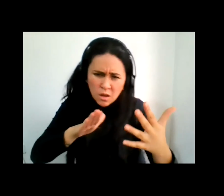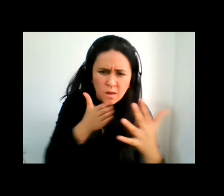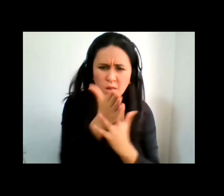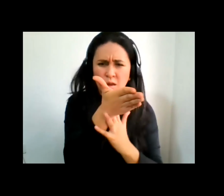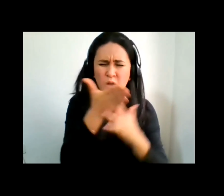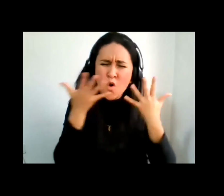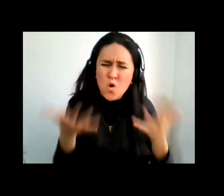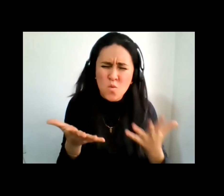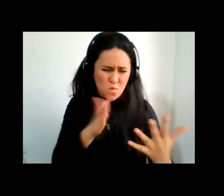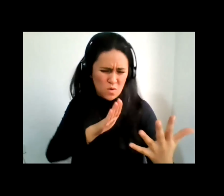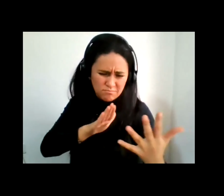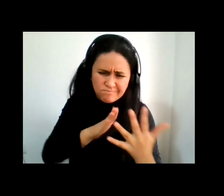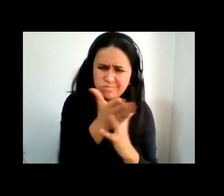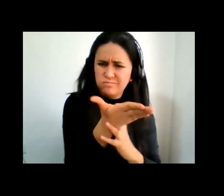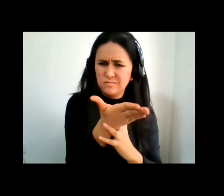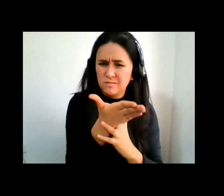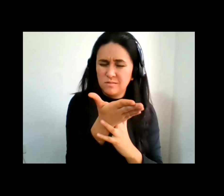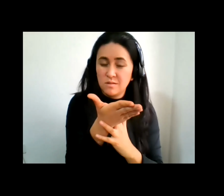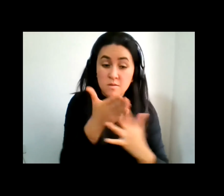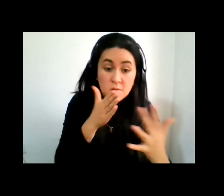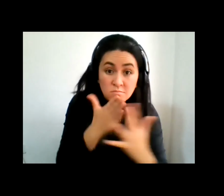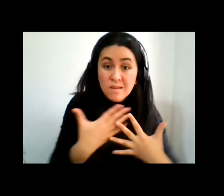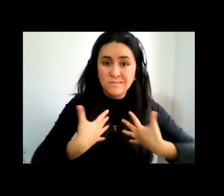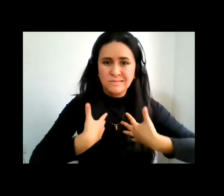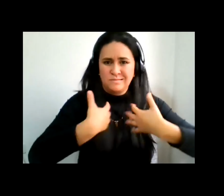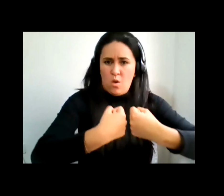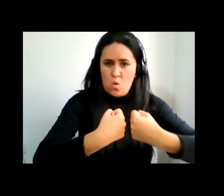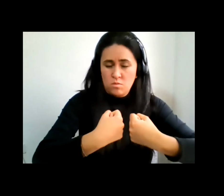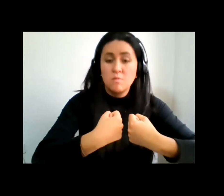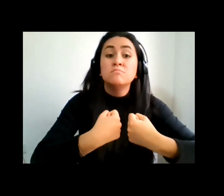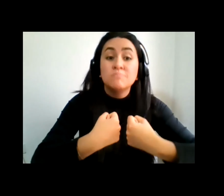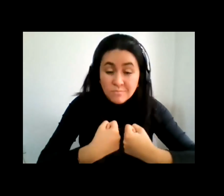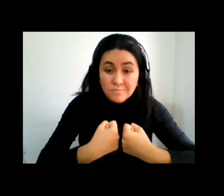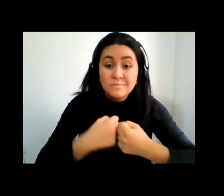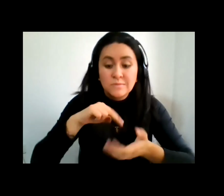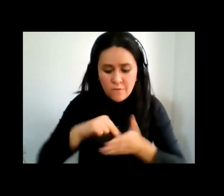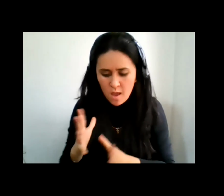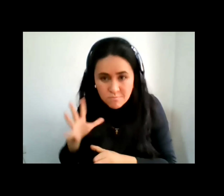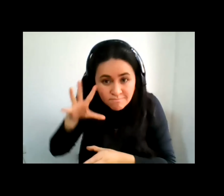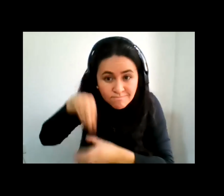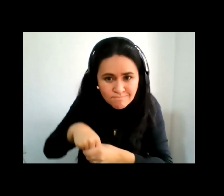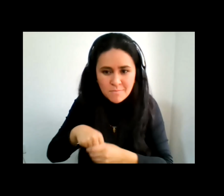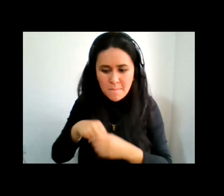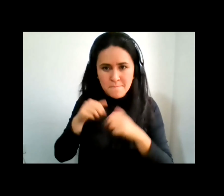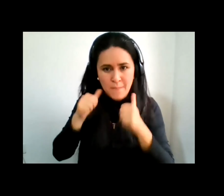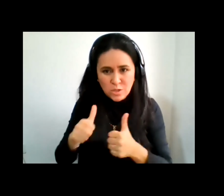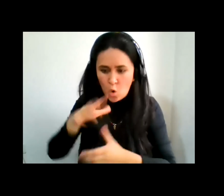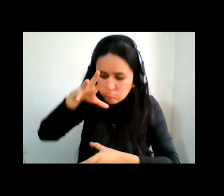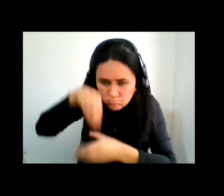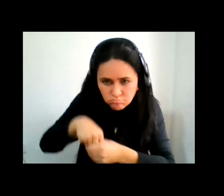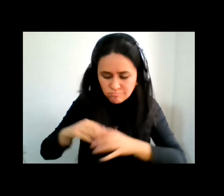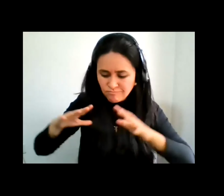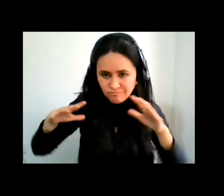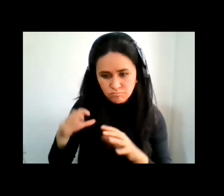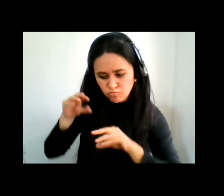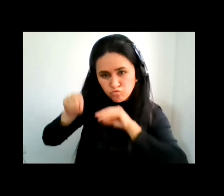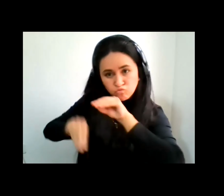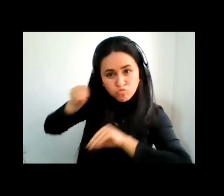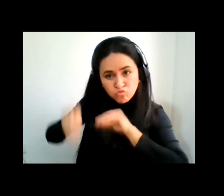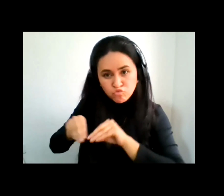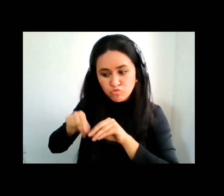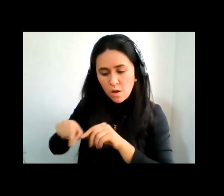servicios de salud, ya como un ejercicio que tiene que estar intrínseco en el ciclo de la formulación de